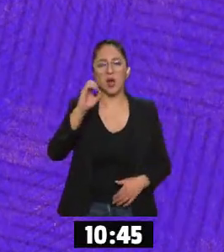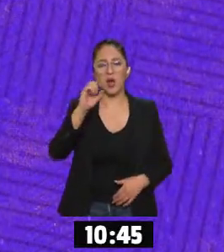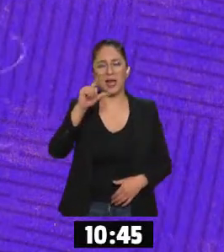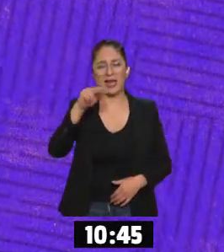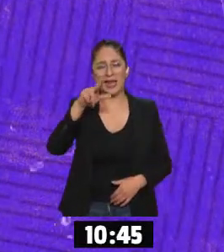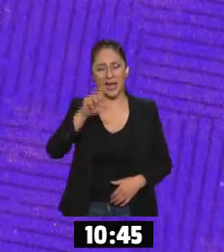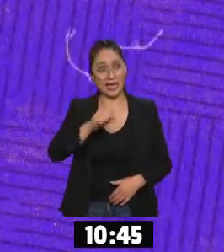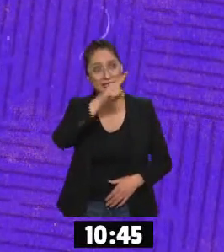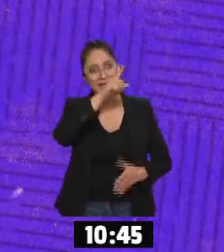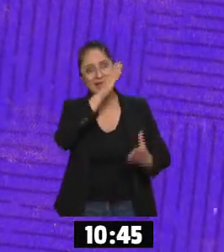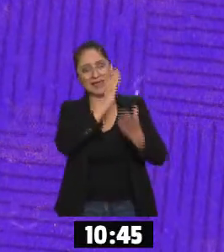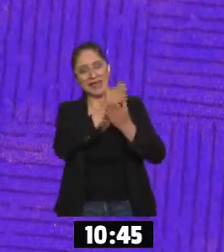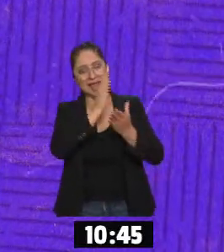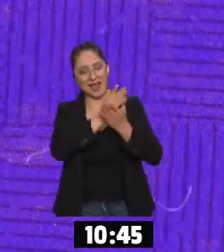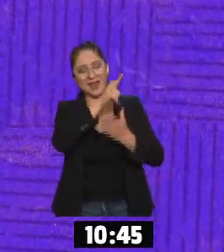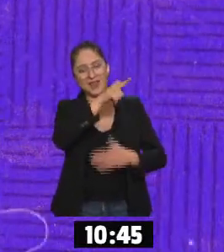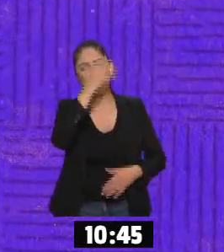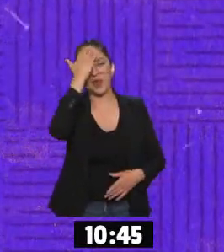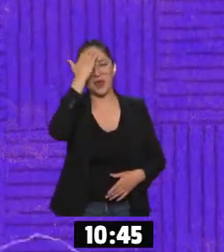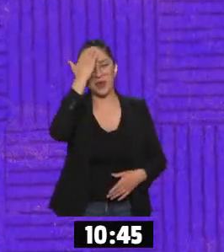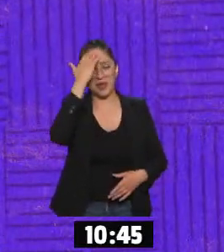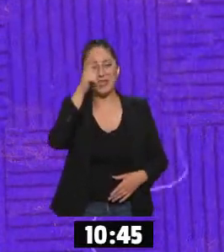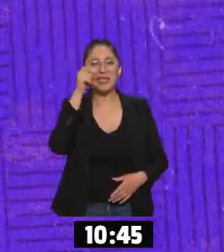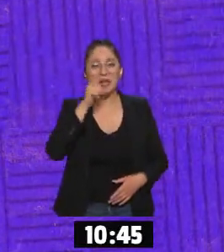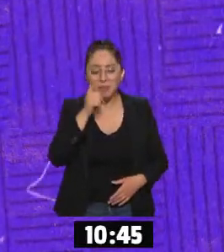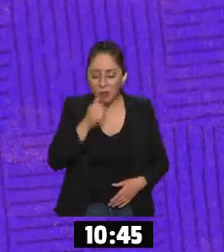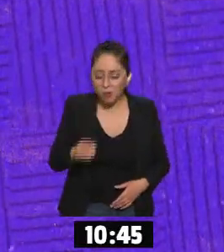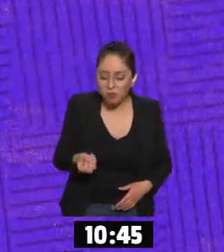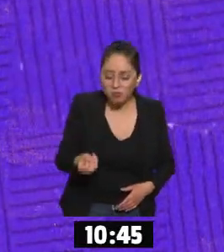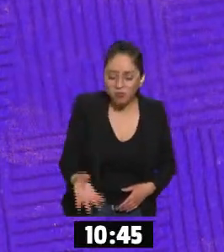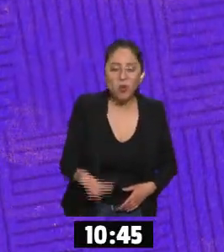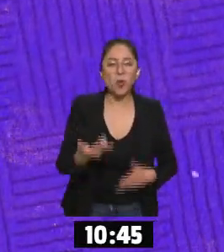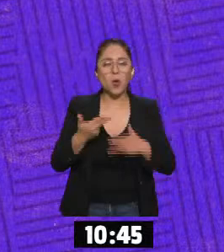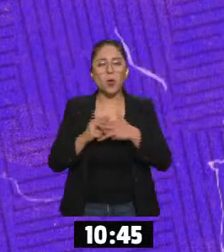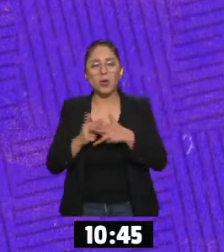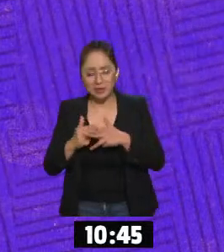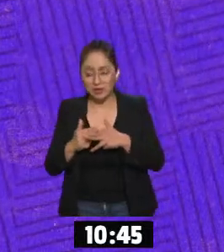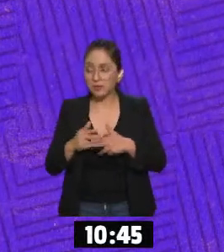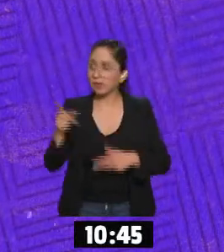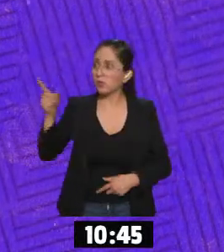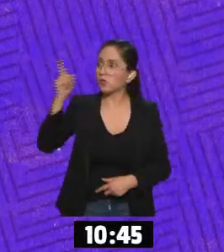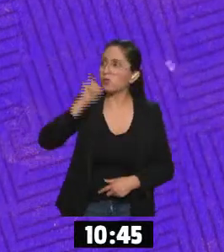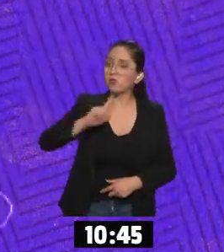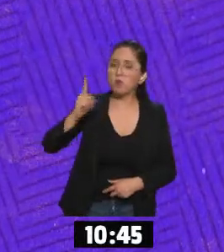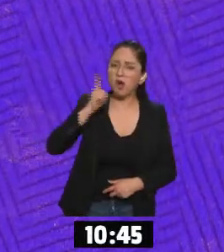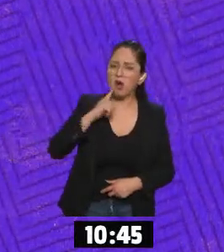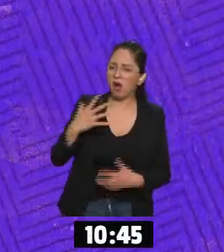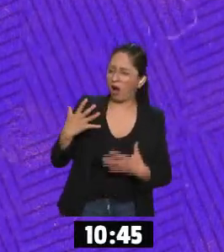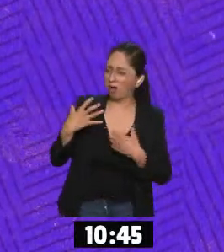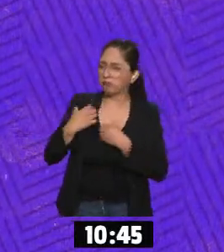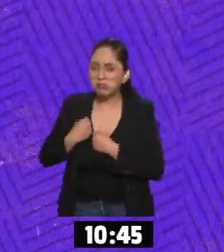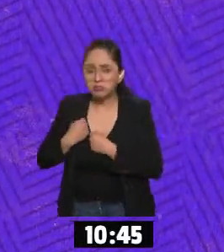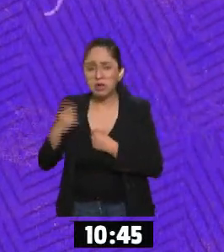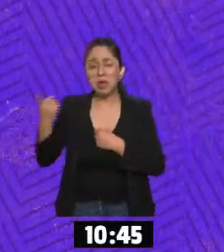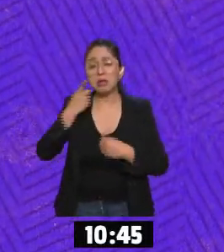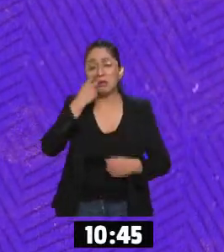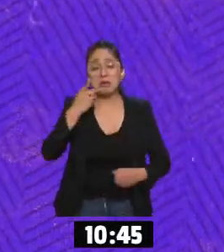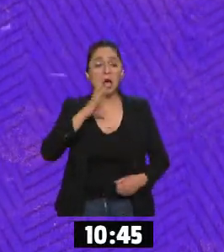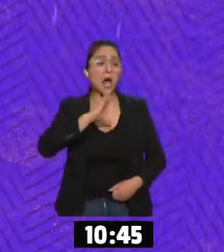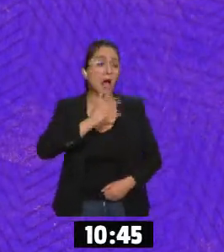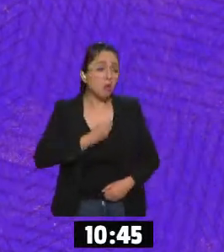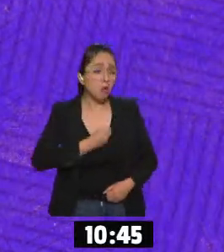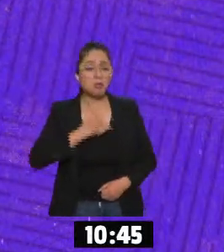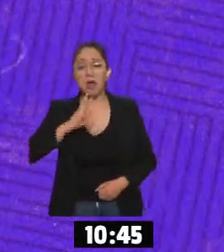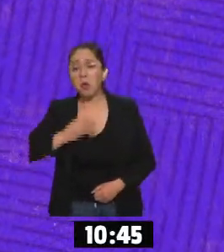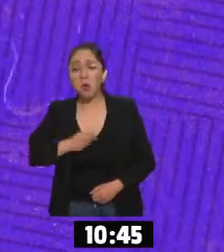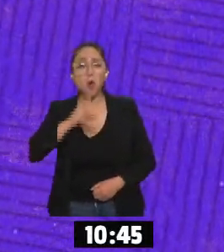Yo ya conozco muy bien a don Toño, me dejaba ahí la carnaza, el huesito y todo. Y que me agarra esta vieja, que es de las que adoptan, no compres.